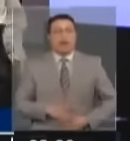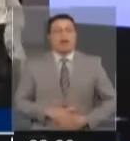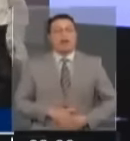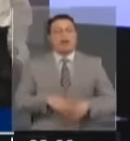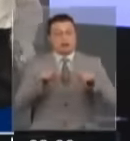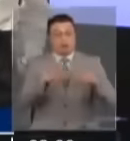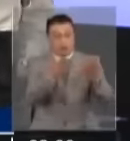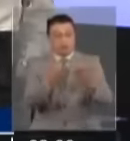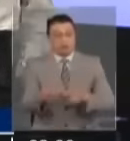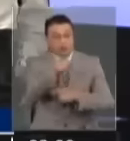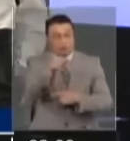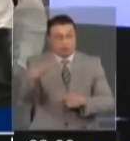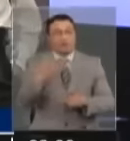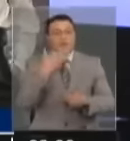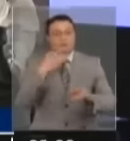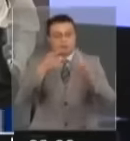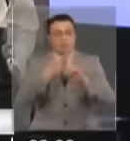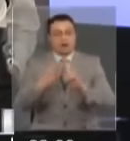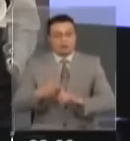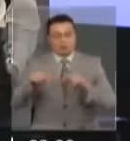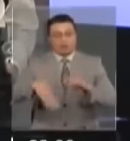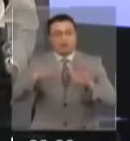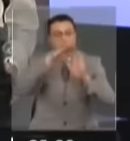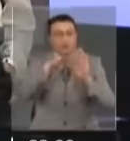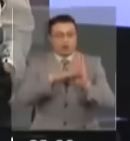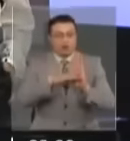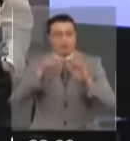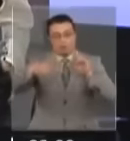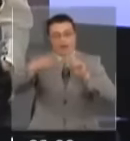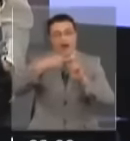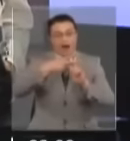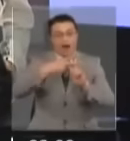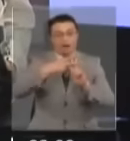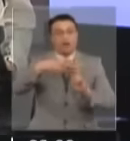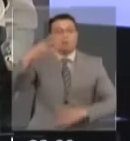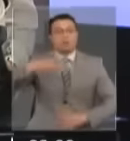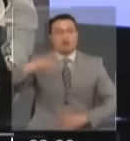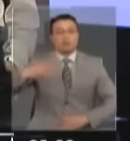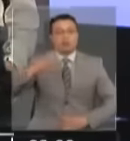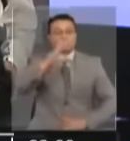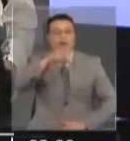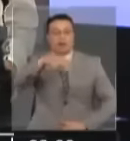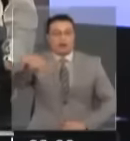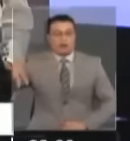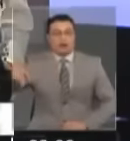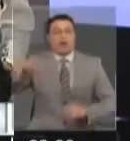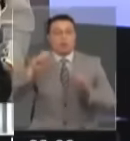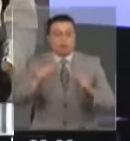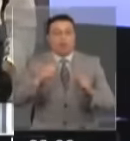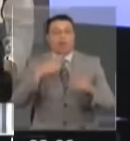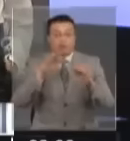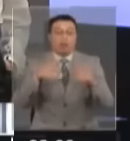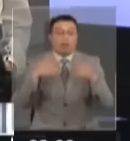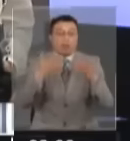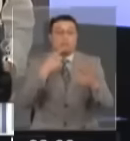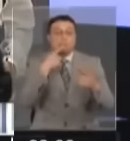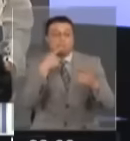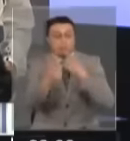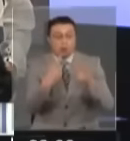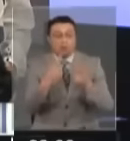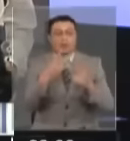a ustedes a participar también en este programa a través del hashtag Municipales CNN. Pueden enviar